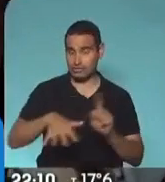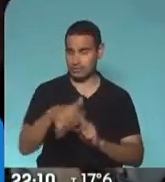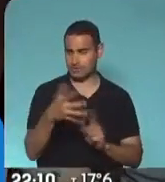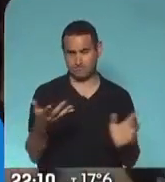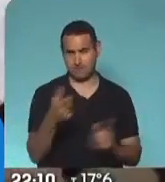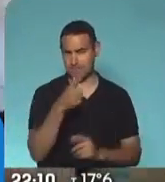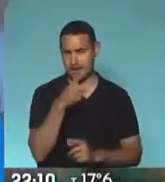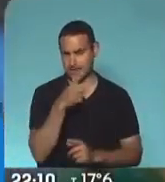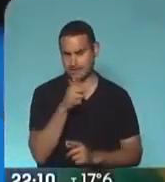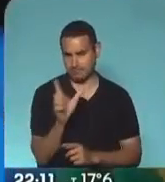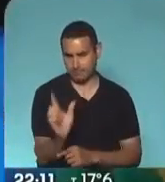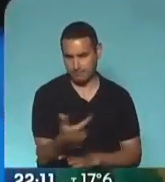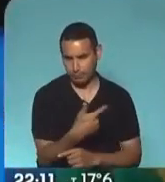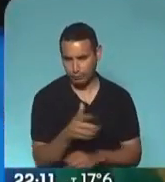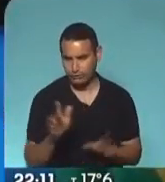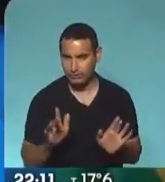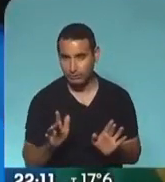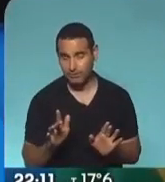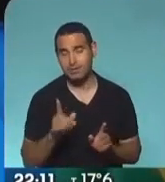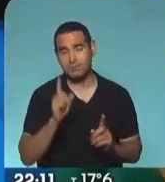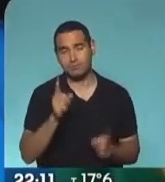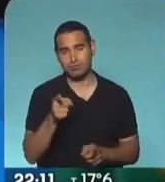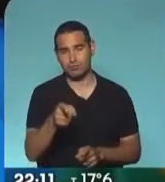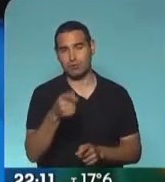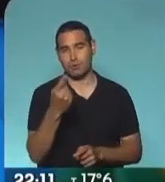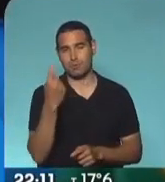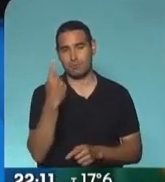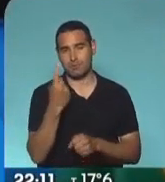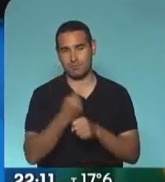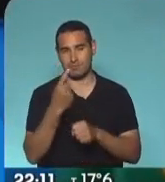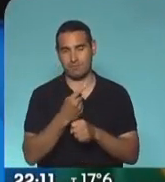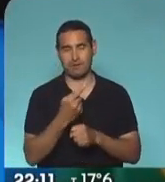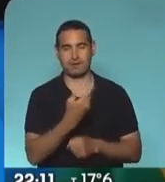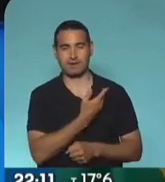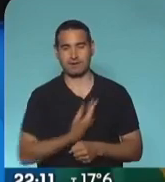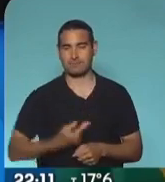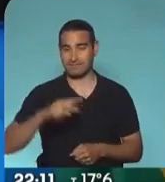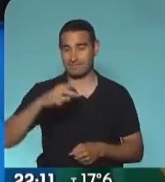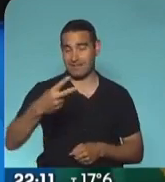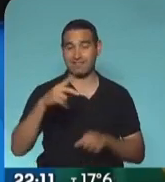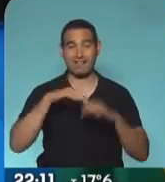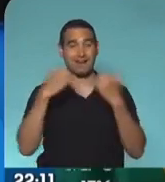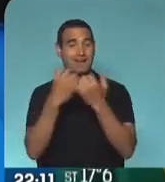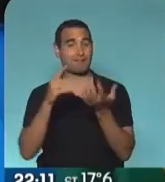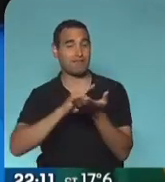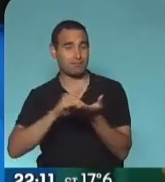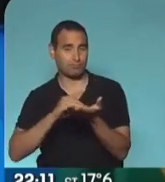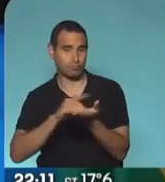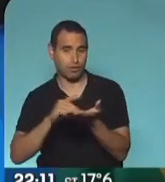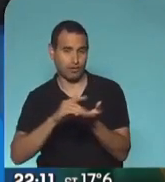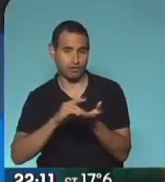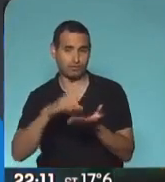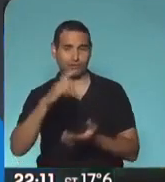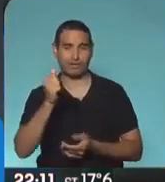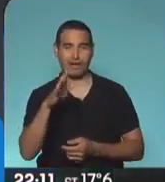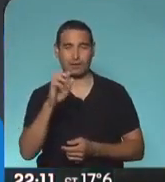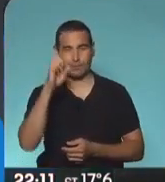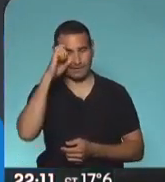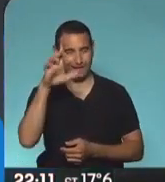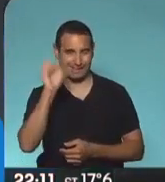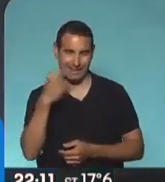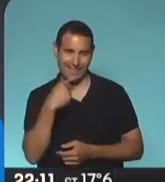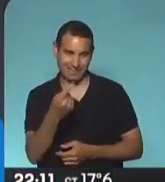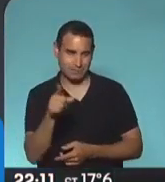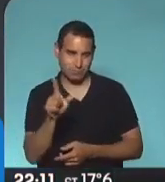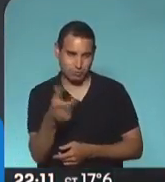parece improbable, como lo reconoció el primer vicepresidente de la Cámara de Diputados, el masista Henry Cabrera. Mientras